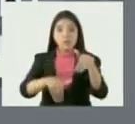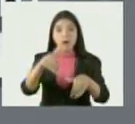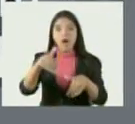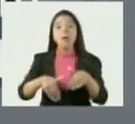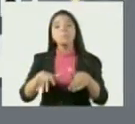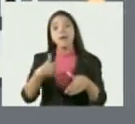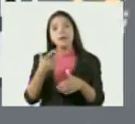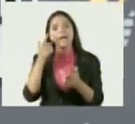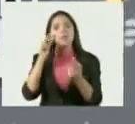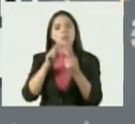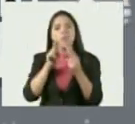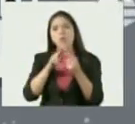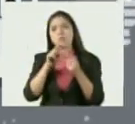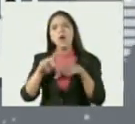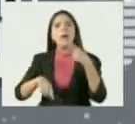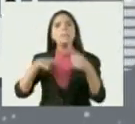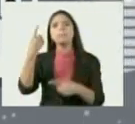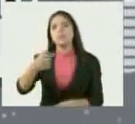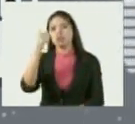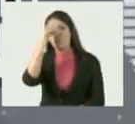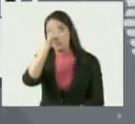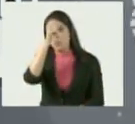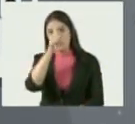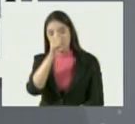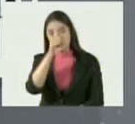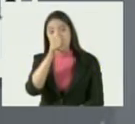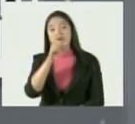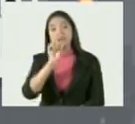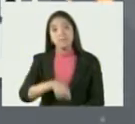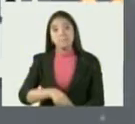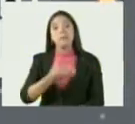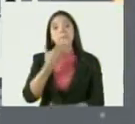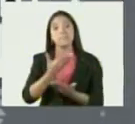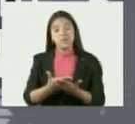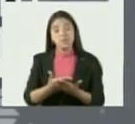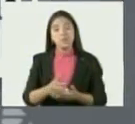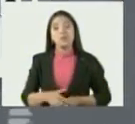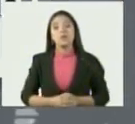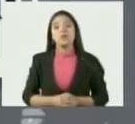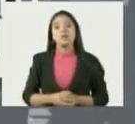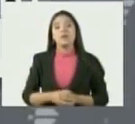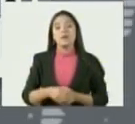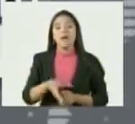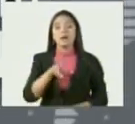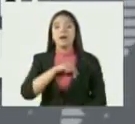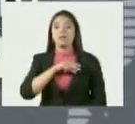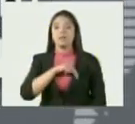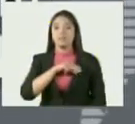vayan familiarizando el próximo domingo. Y además le pido al carnet de la